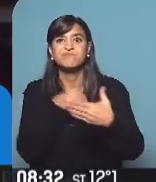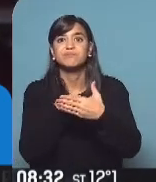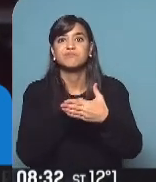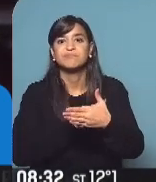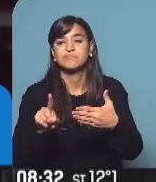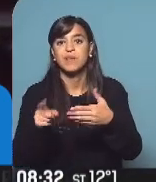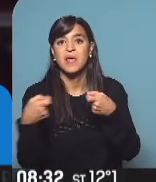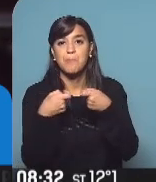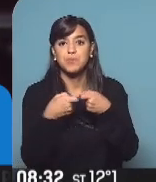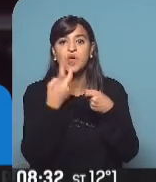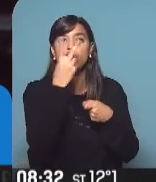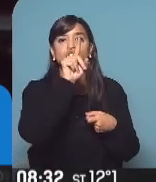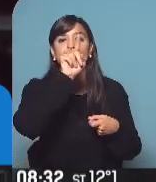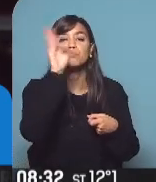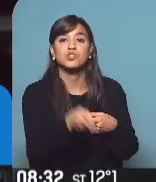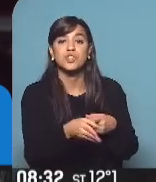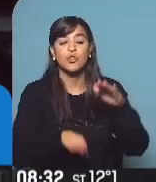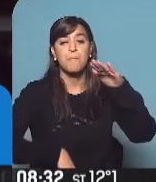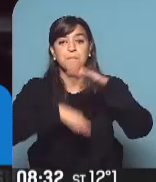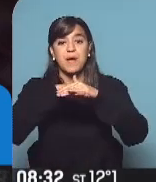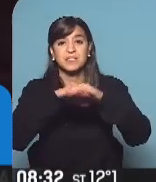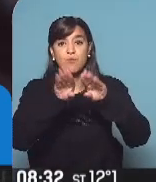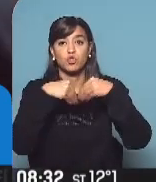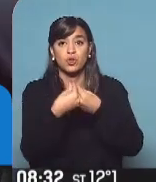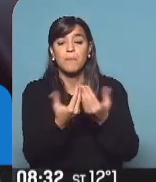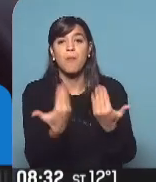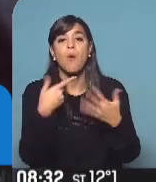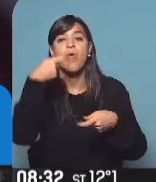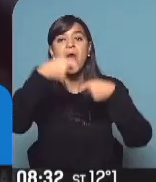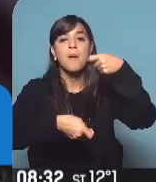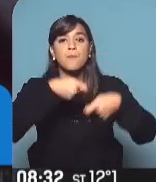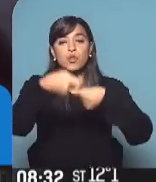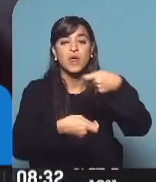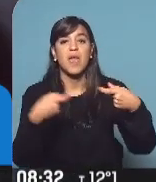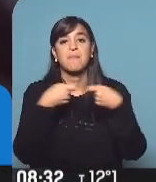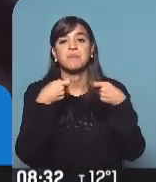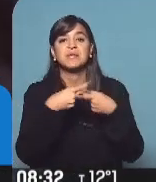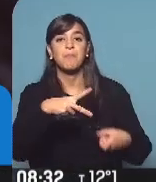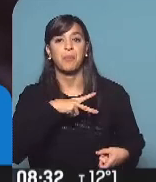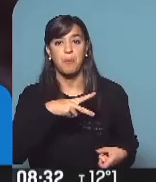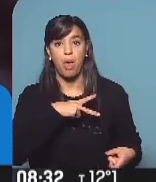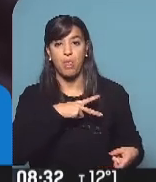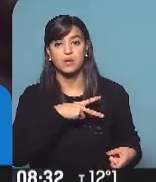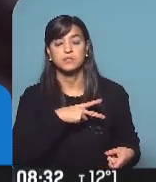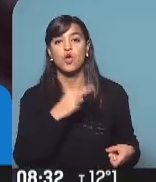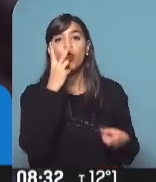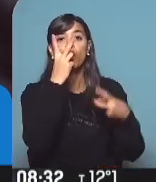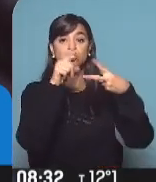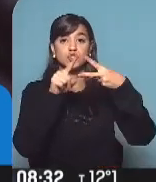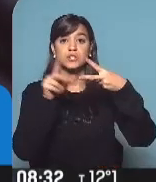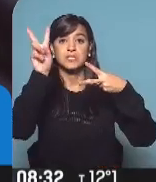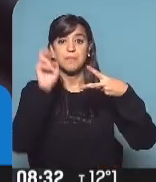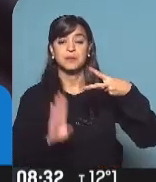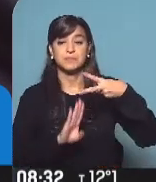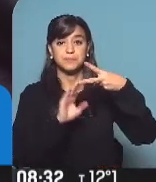empresa hasta un 2% como máximo del total para que puedan aportar las empresas privadas con dos temas centrales como